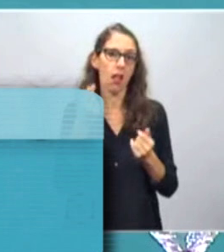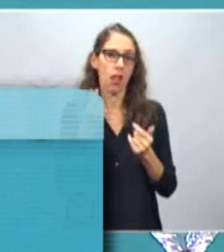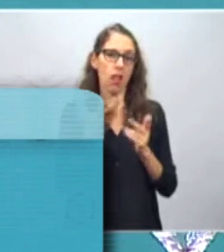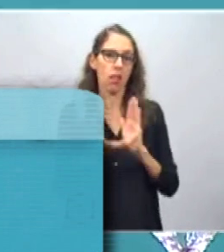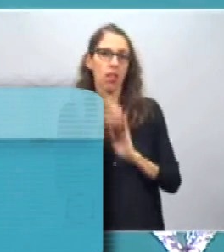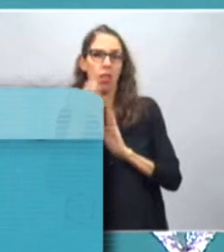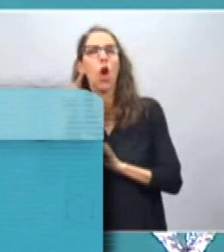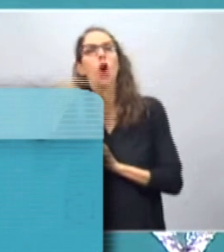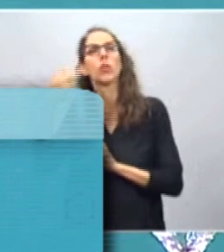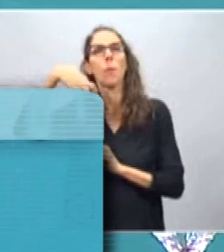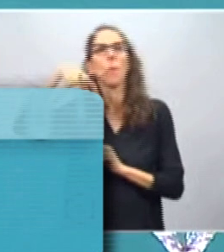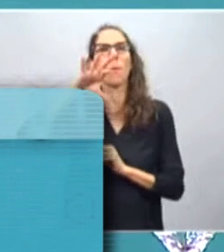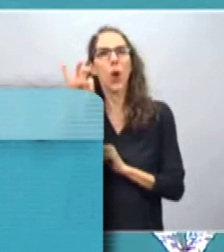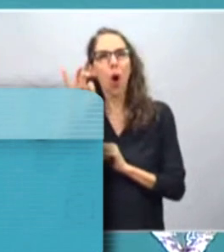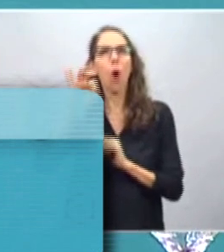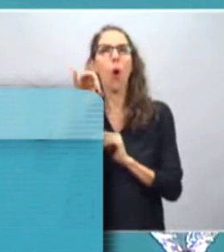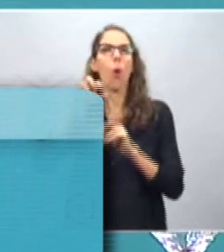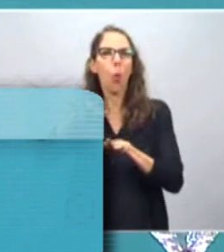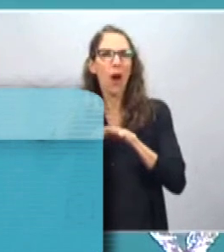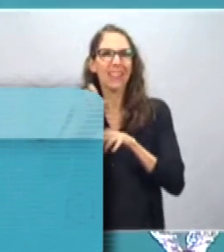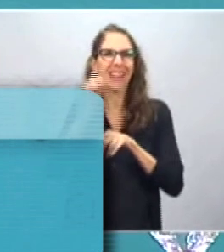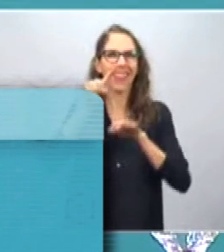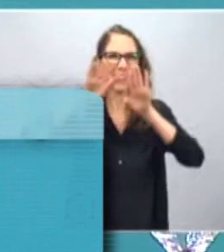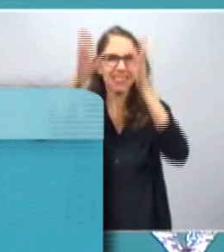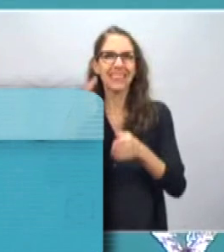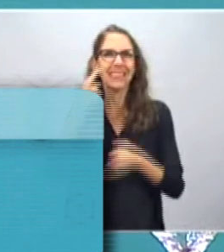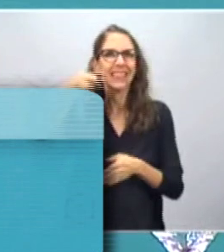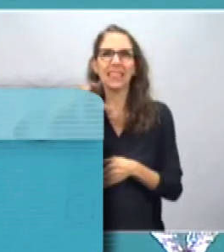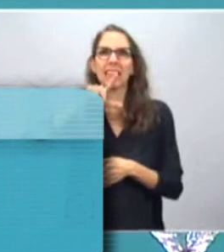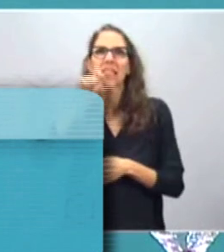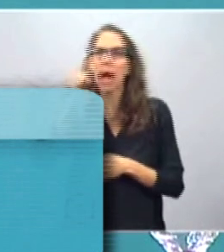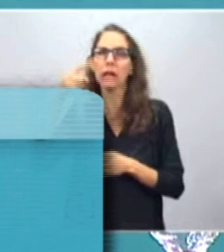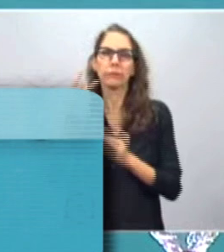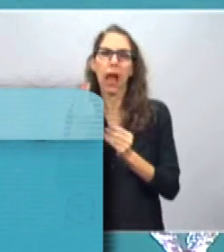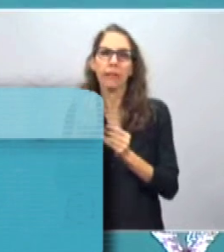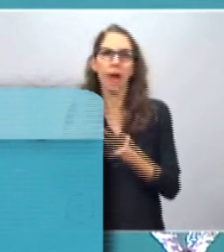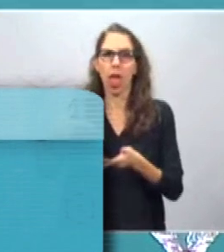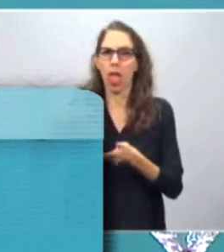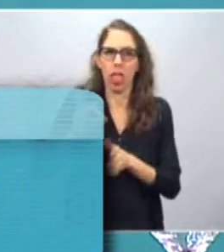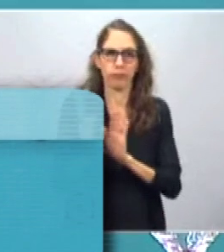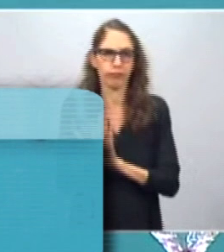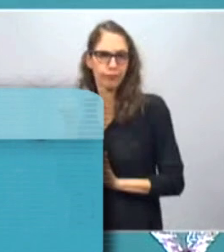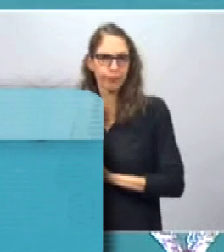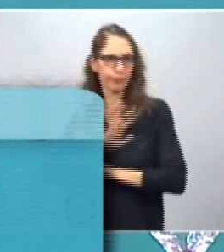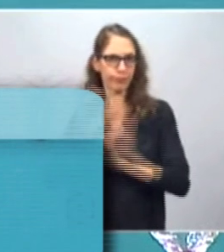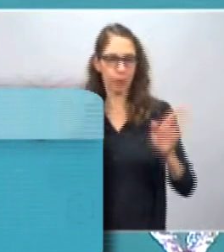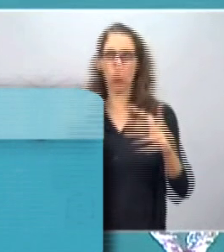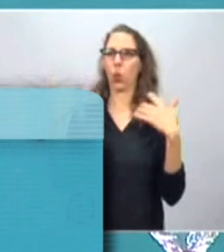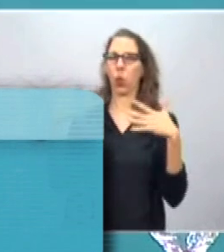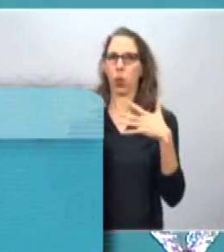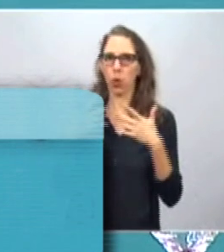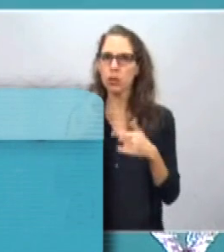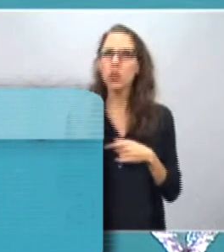el programa Pro Huerta del INTA, que ha tenido también muchísimo impacto. Nosotros tomamos la experiencia, el aprendizaje de